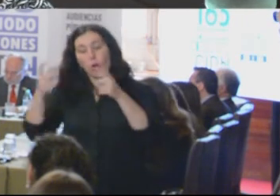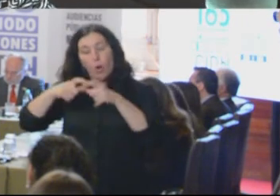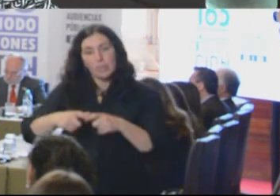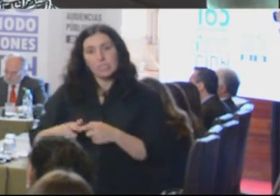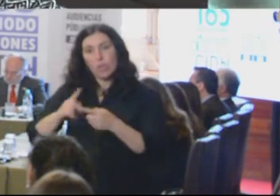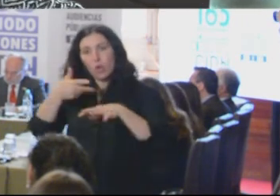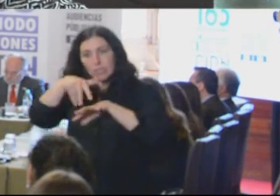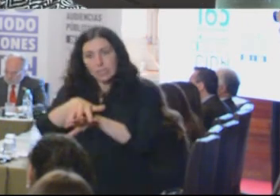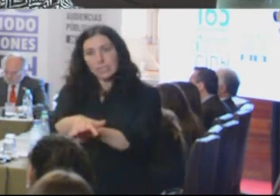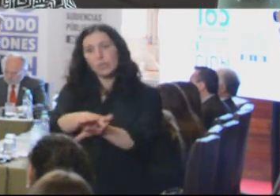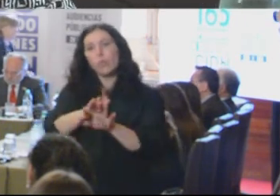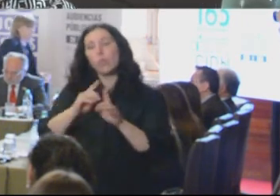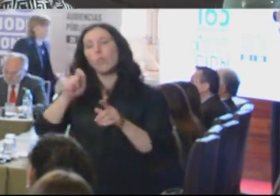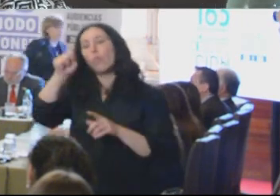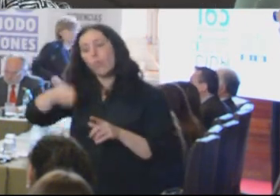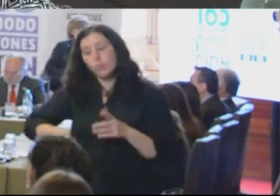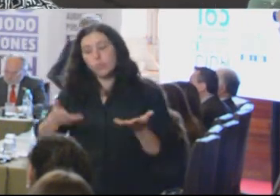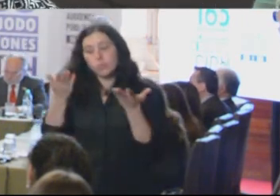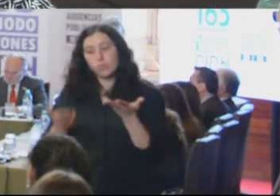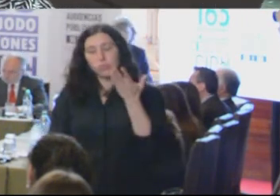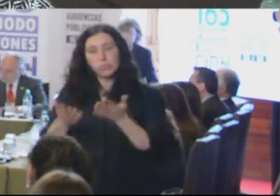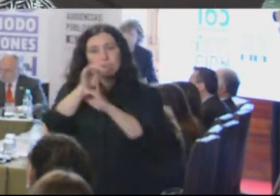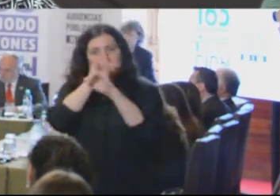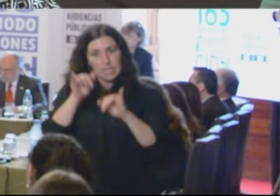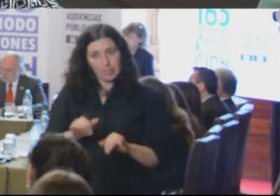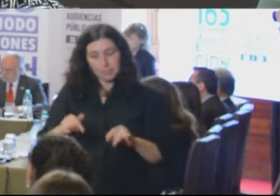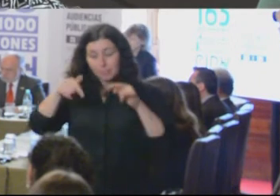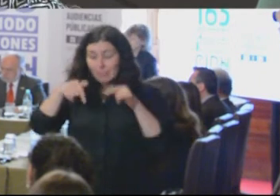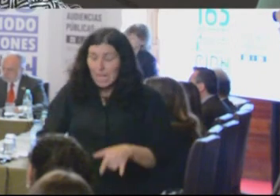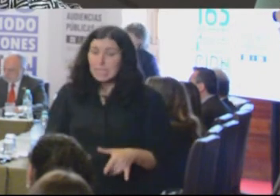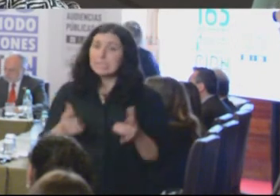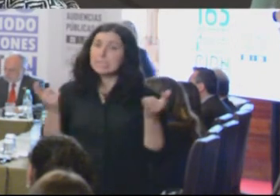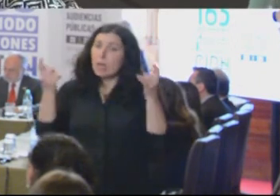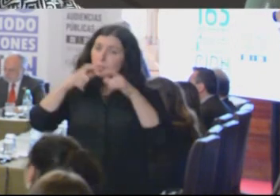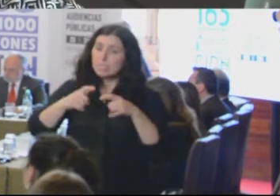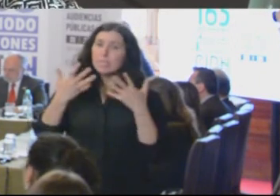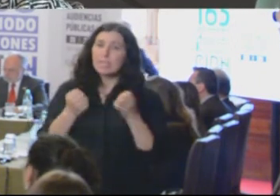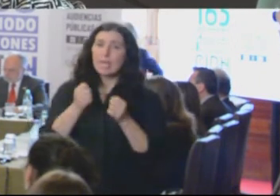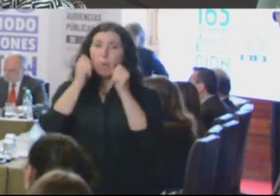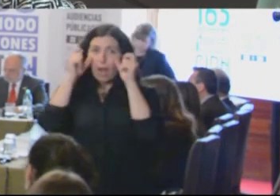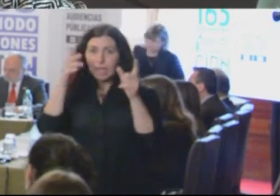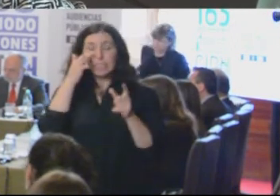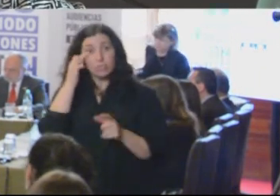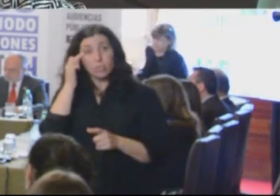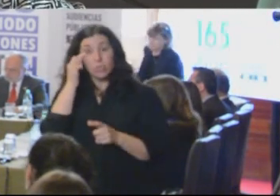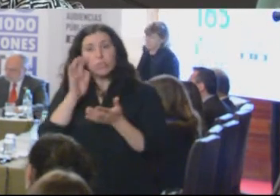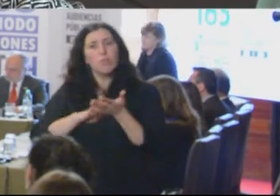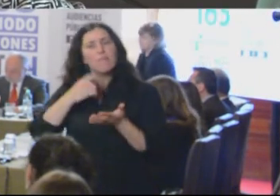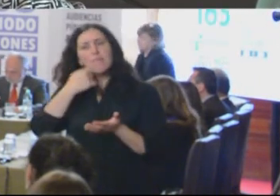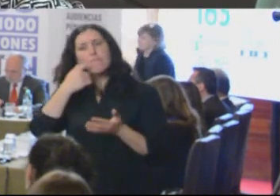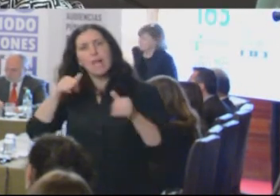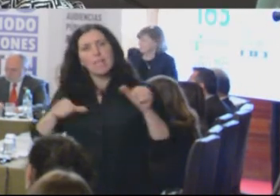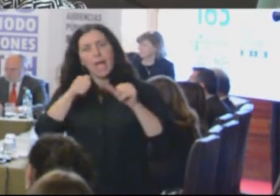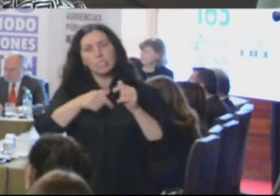juristas en esta audiencia queremos llamar la atención sobre la falta de acción de la fiscalía general de la nación para